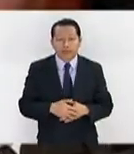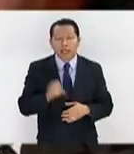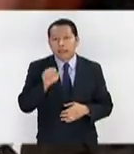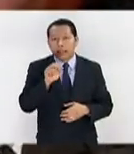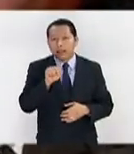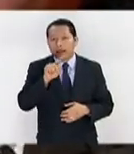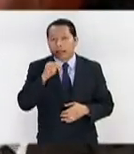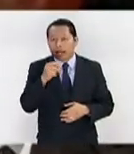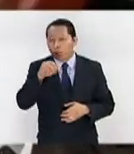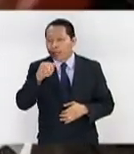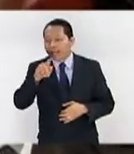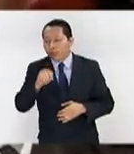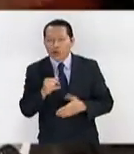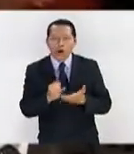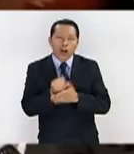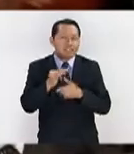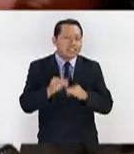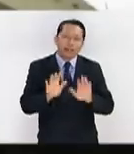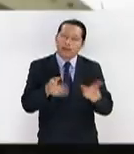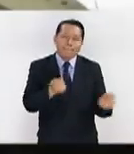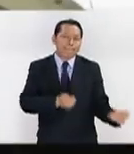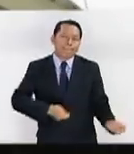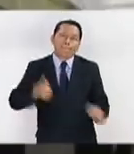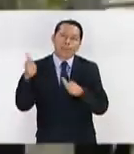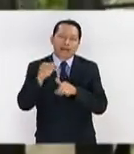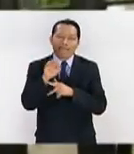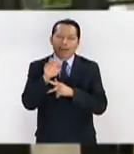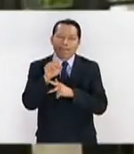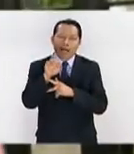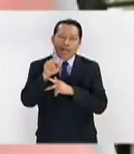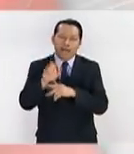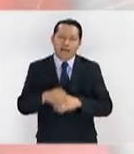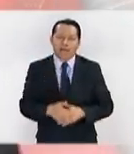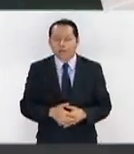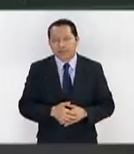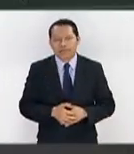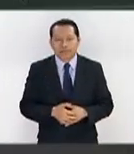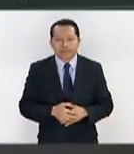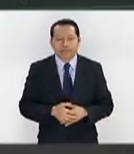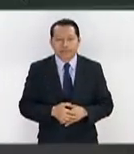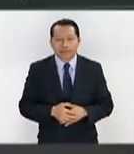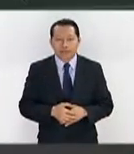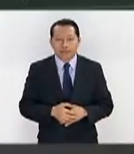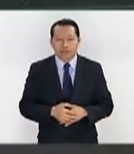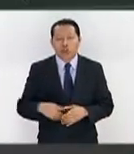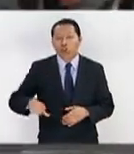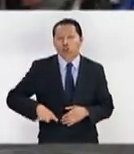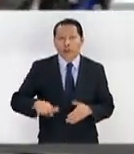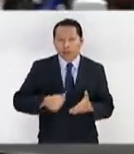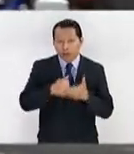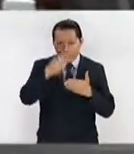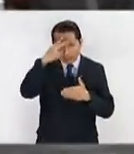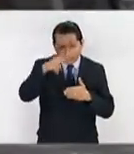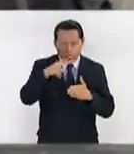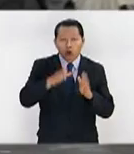Santiago Nieto es oficialmente destituido como titular de la FEPADE. El gobierno capitalino construirá un memorial